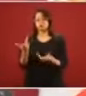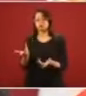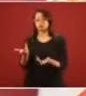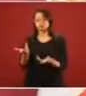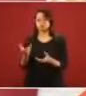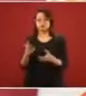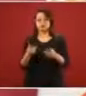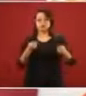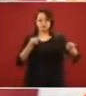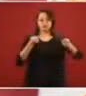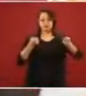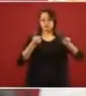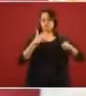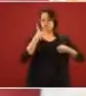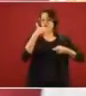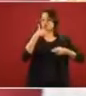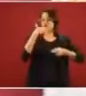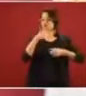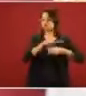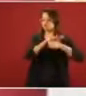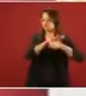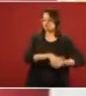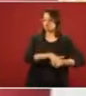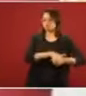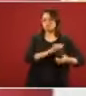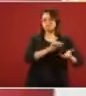continuaba el régimen opresor,